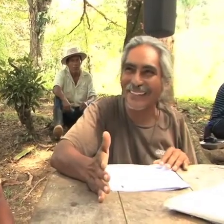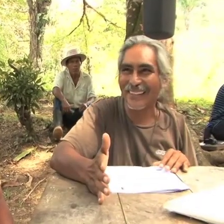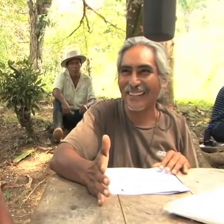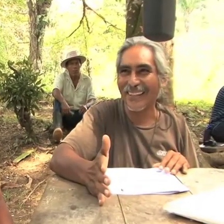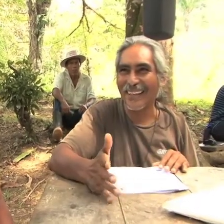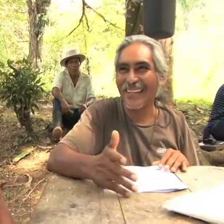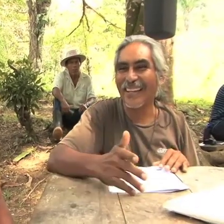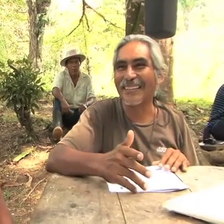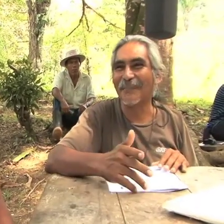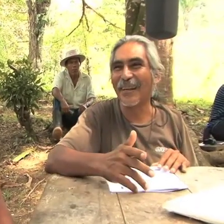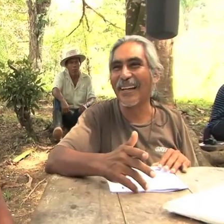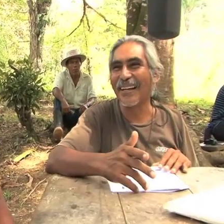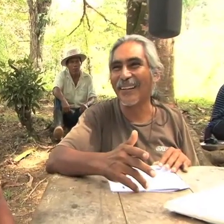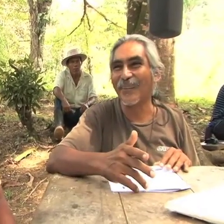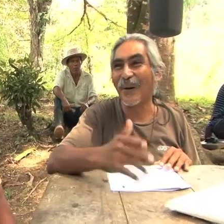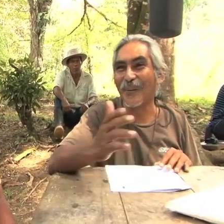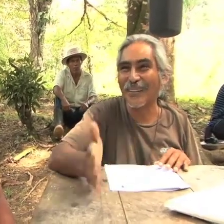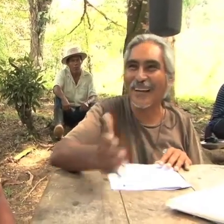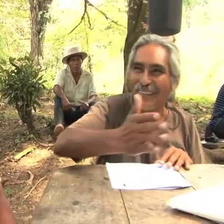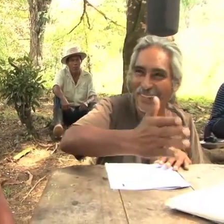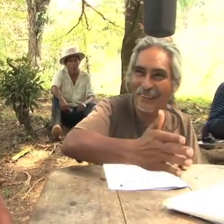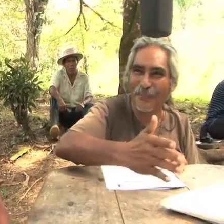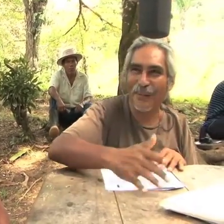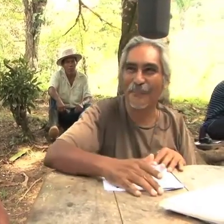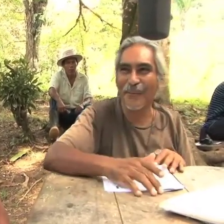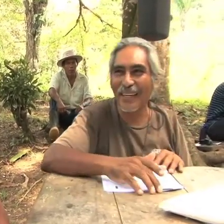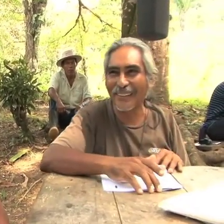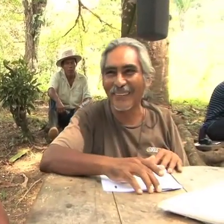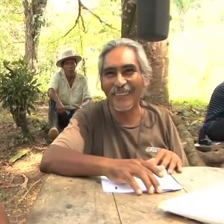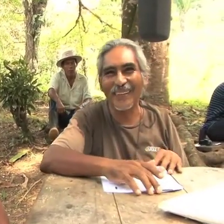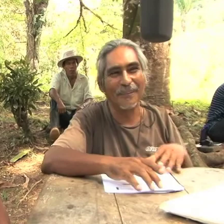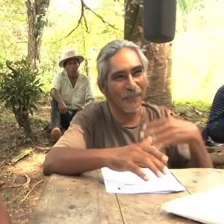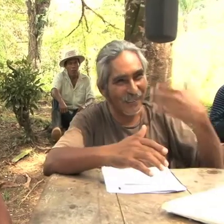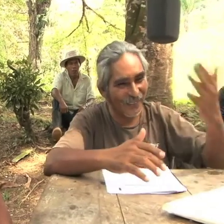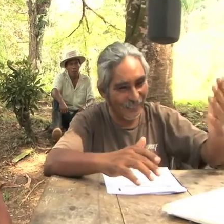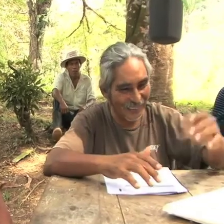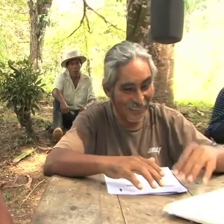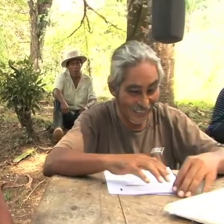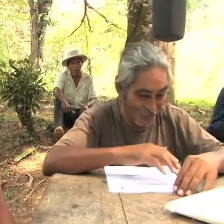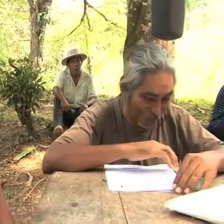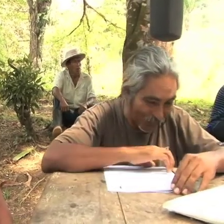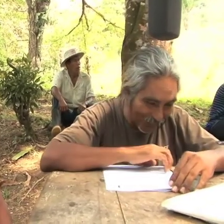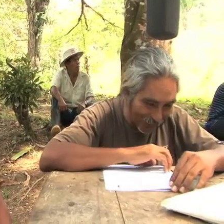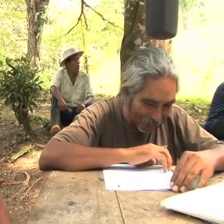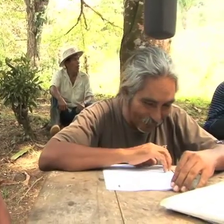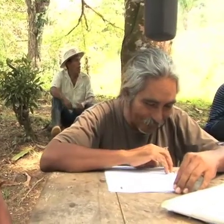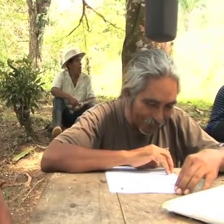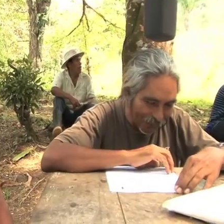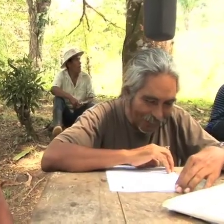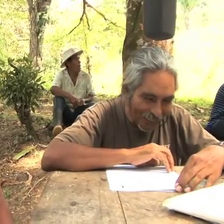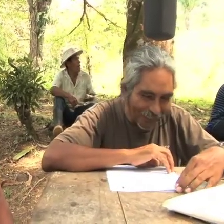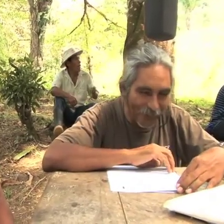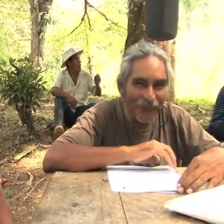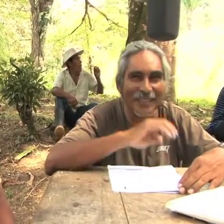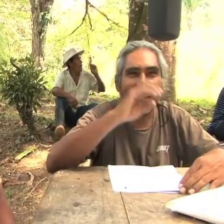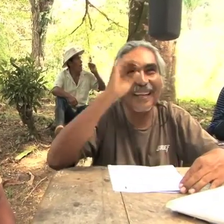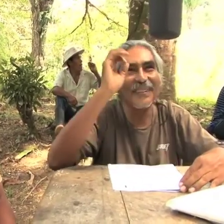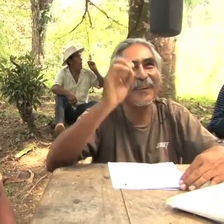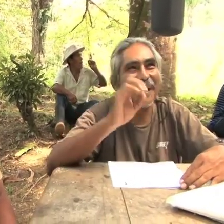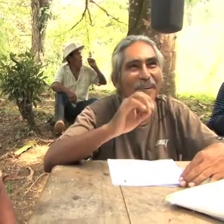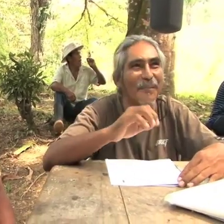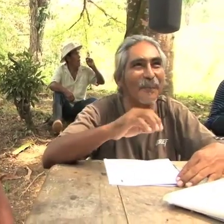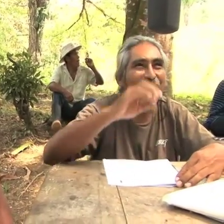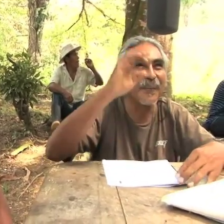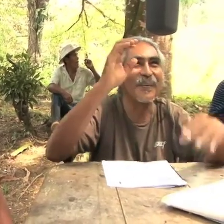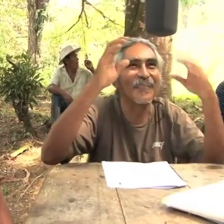de la tarde y la asamblea no acordaba aprobar el proyecto se nos perdía. Y entonces yo decía, qué